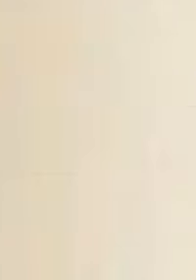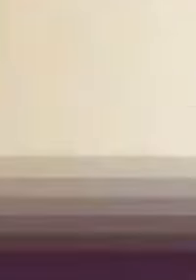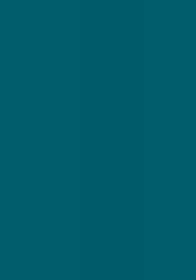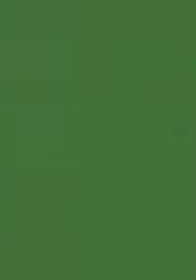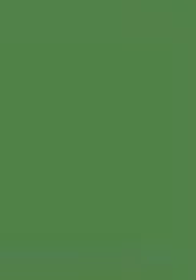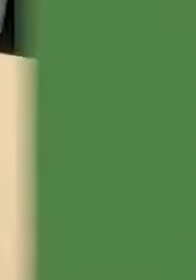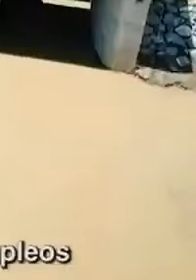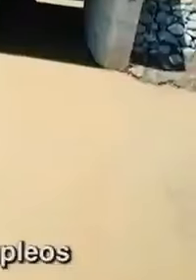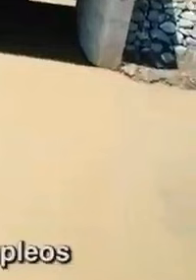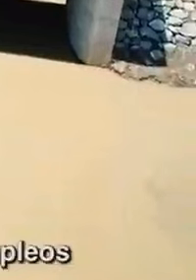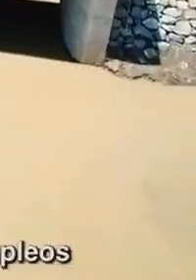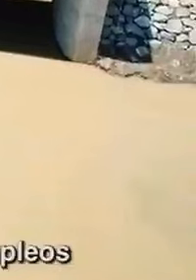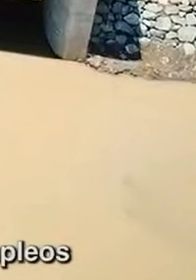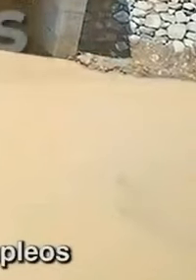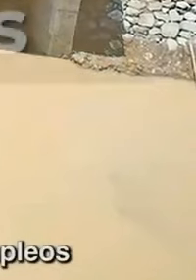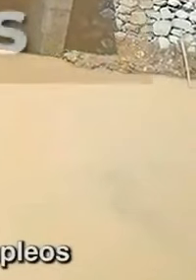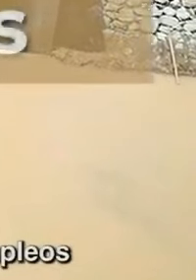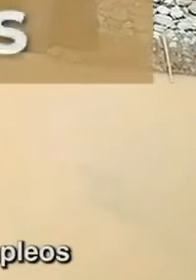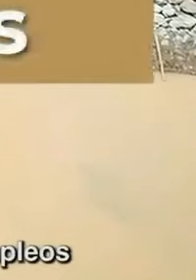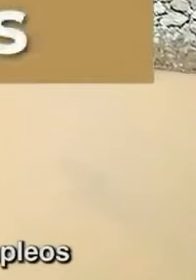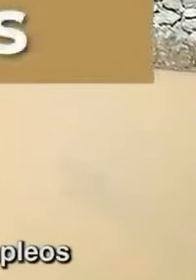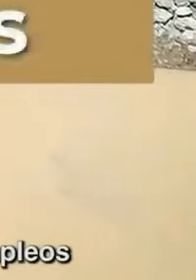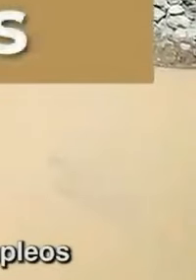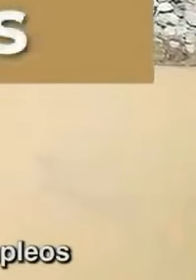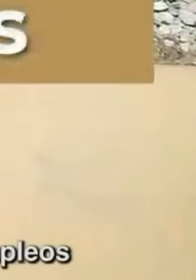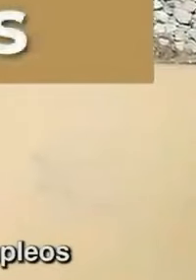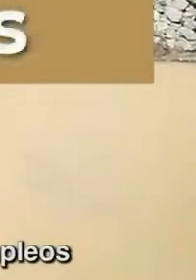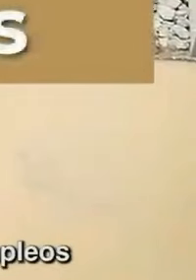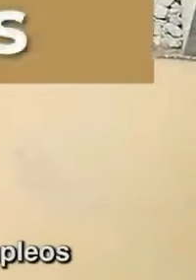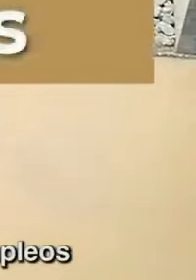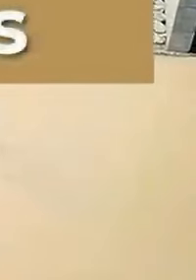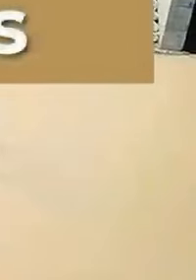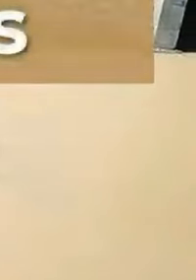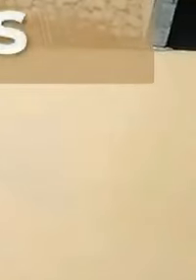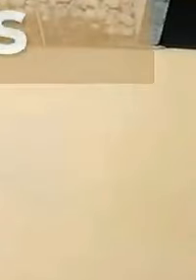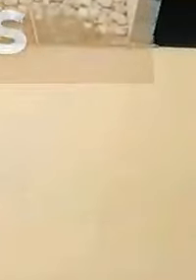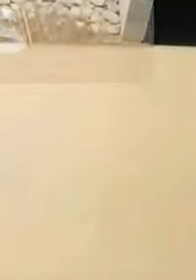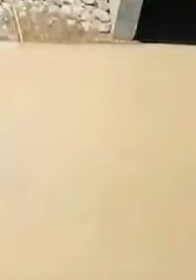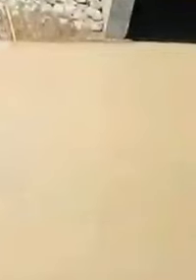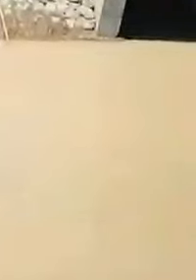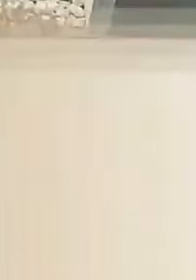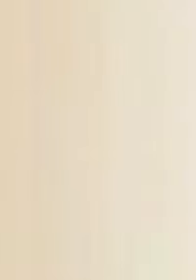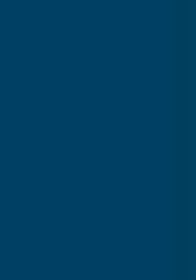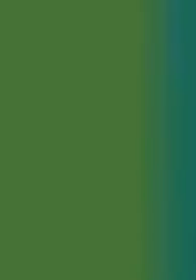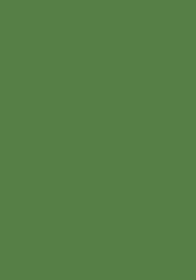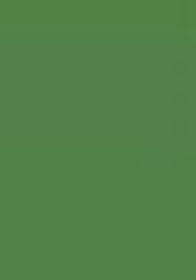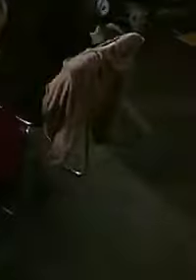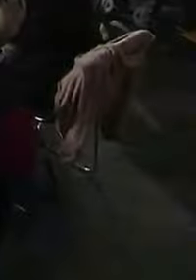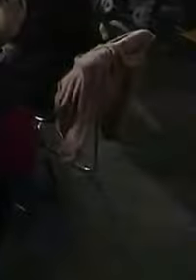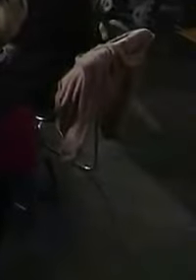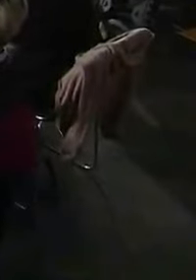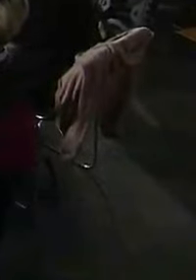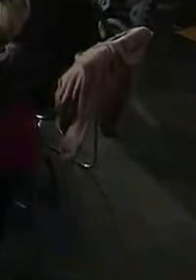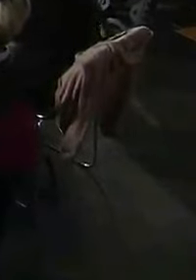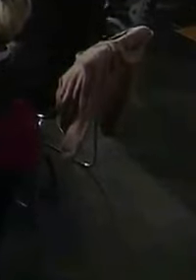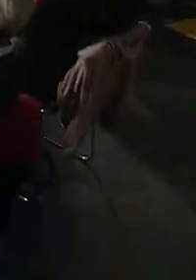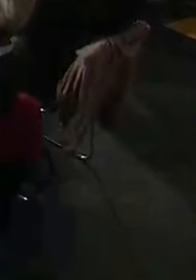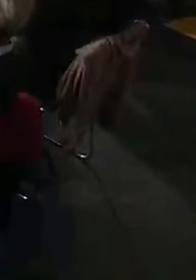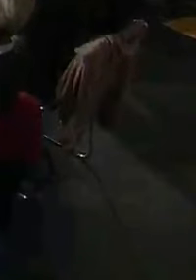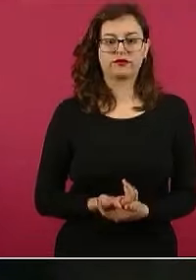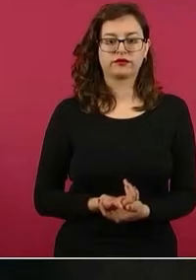muros laterales. A la fecha, se han generado 3.913 empleos en la construcción de la presa. Muy bien, vamos